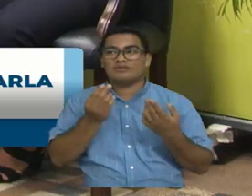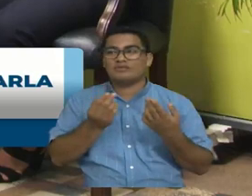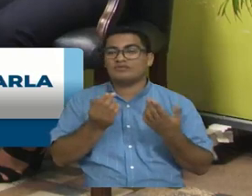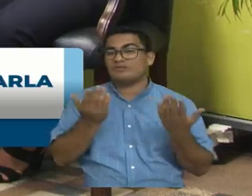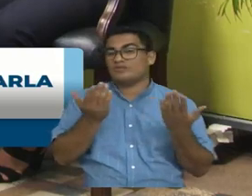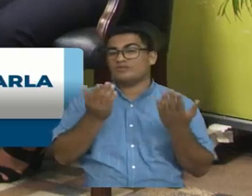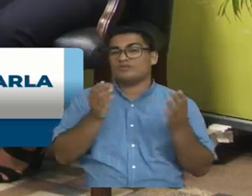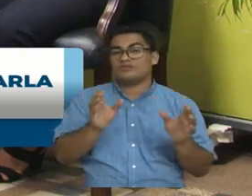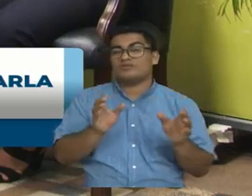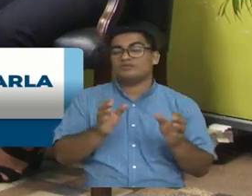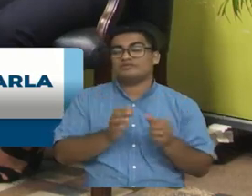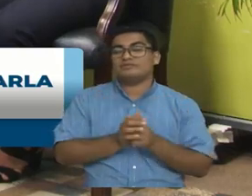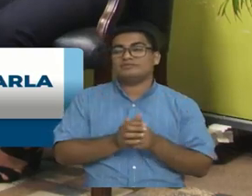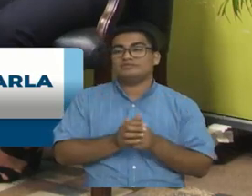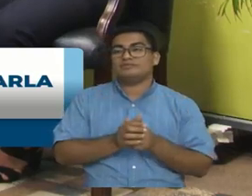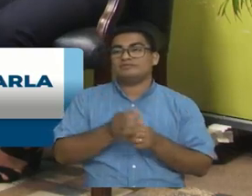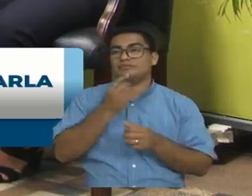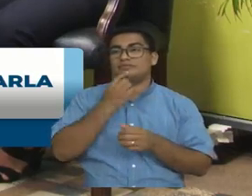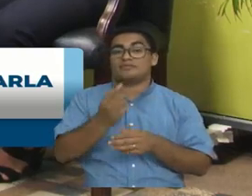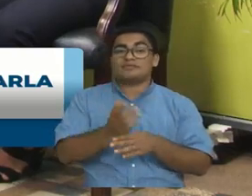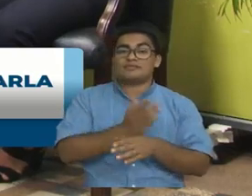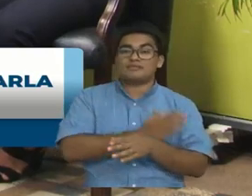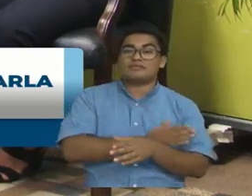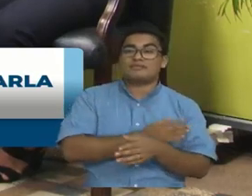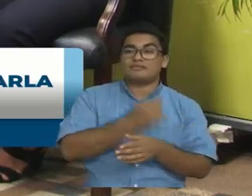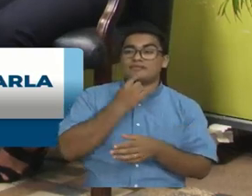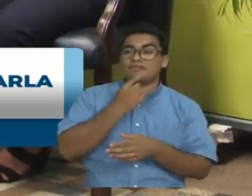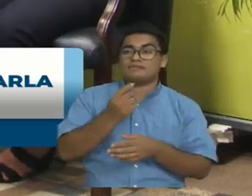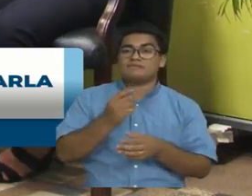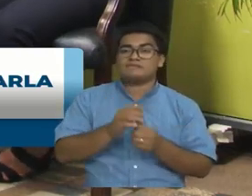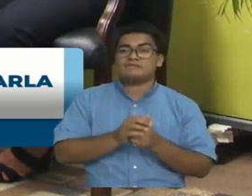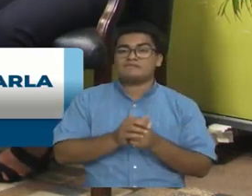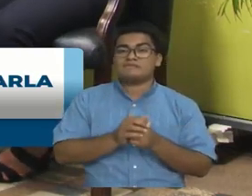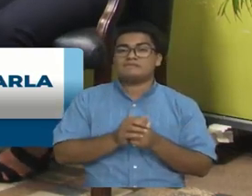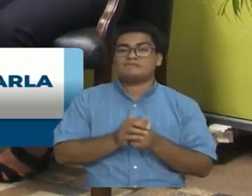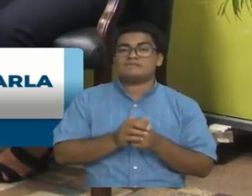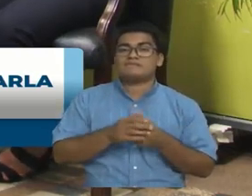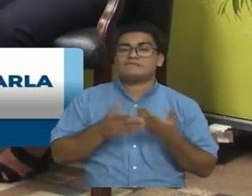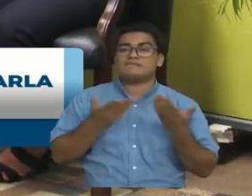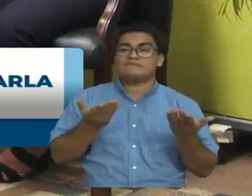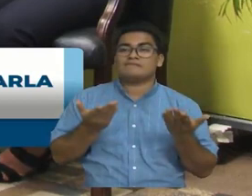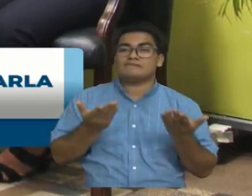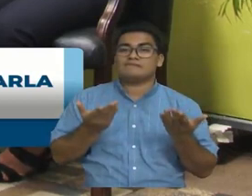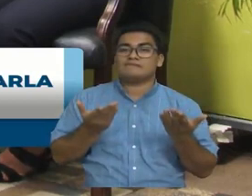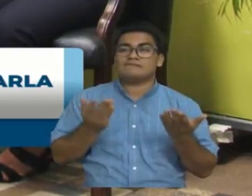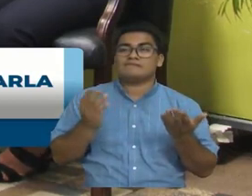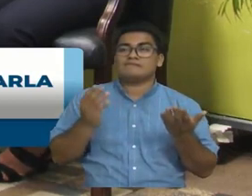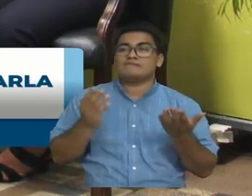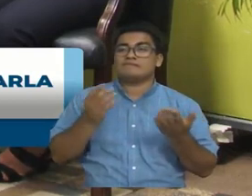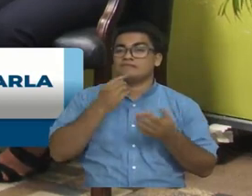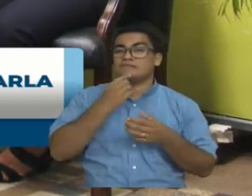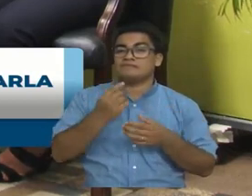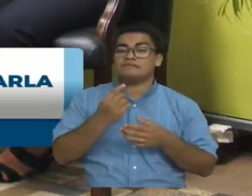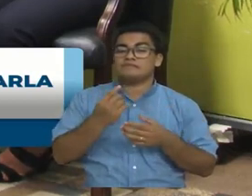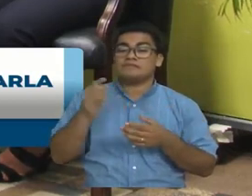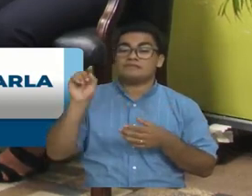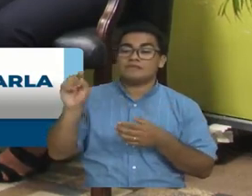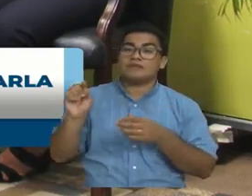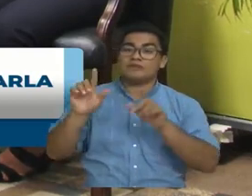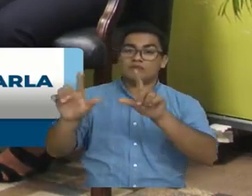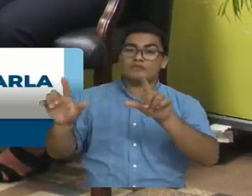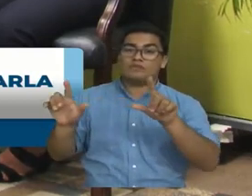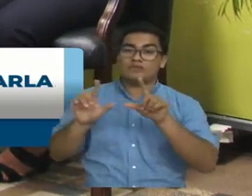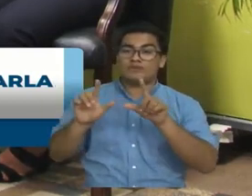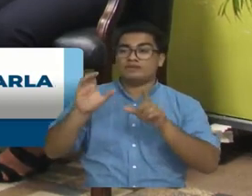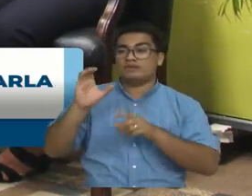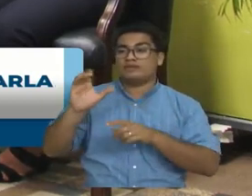de la discriminación auditiva que habíamos mencionado anteriormente. Entonces, en base a la clínica que nosotros tenemos y de